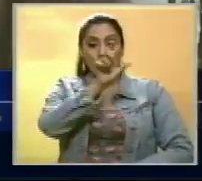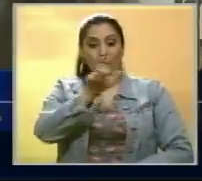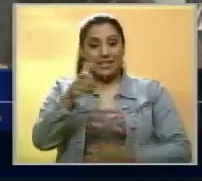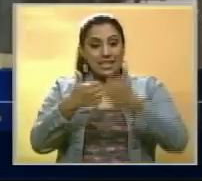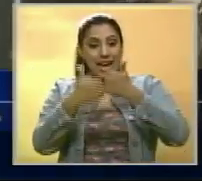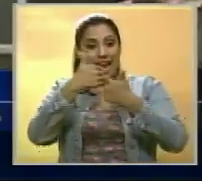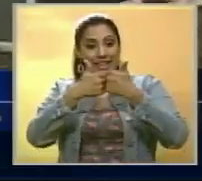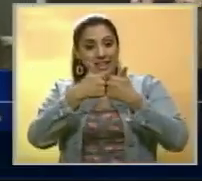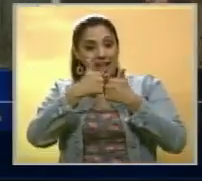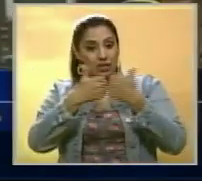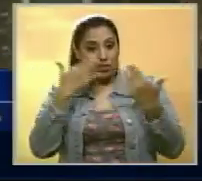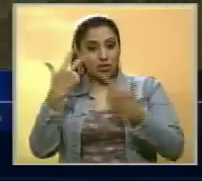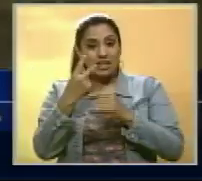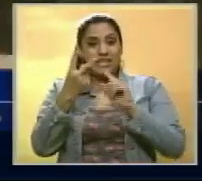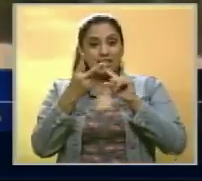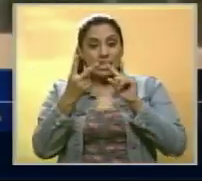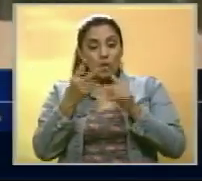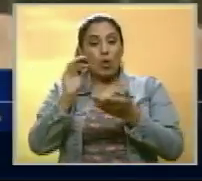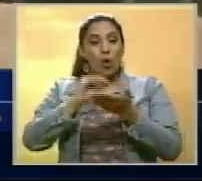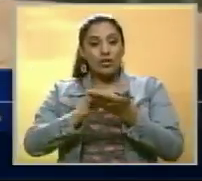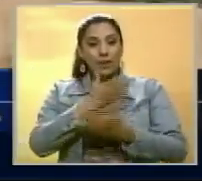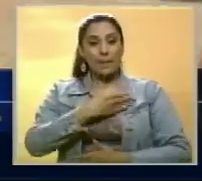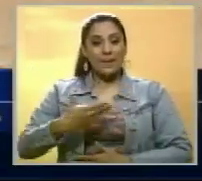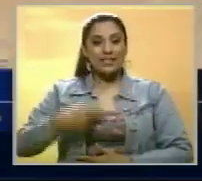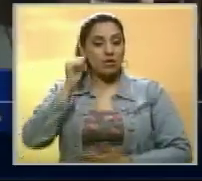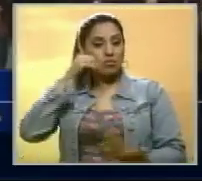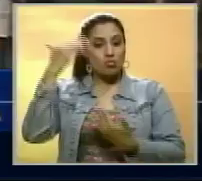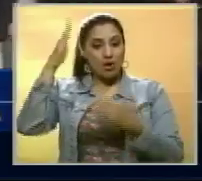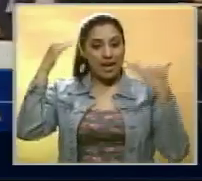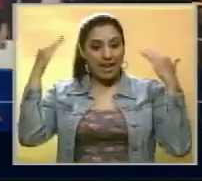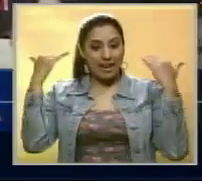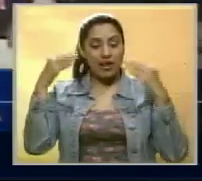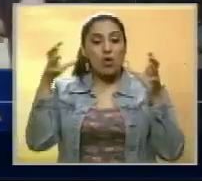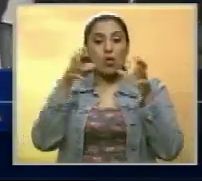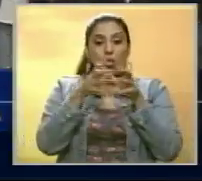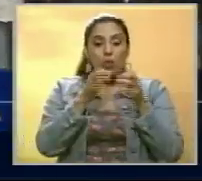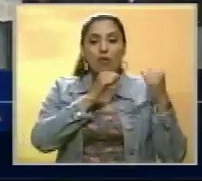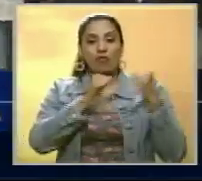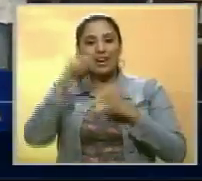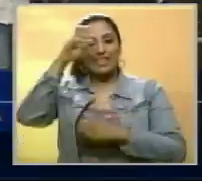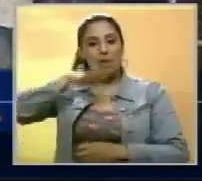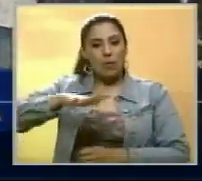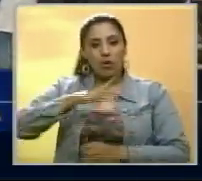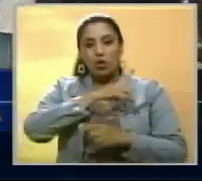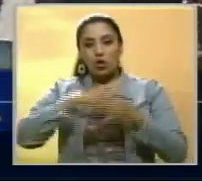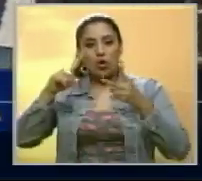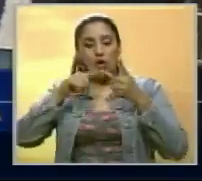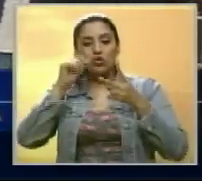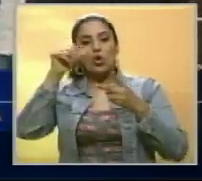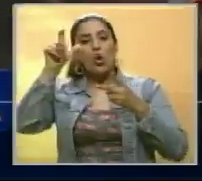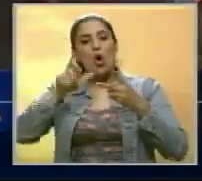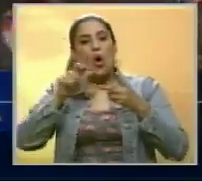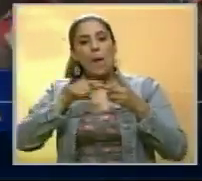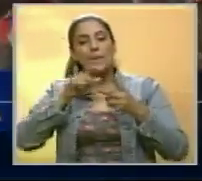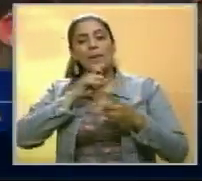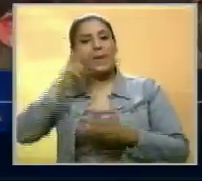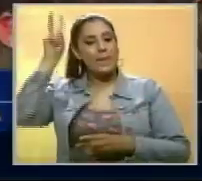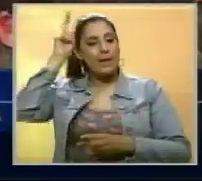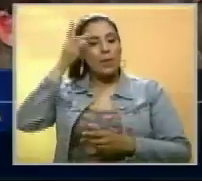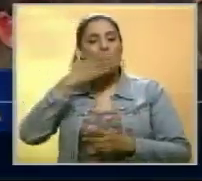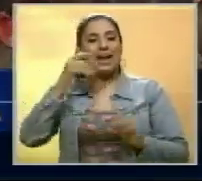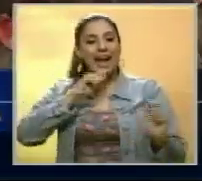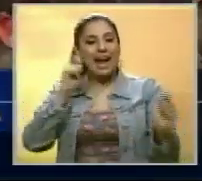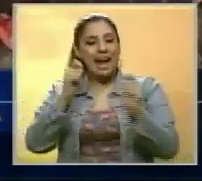que se enfrentarán en esta segunda vuelta por el mandato presidencial son Keiko Fujimori del partido Fuerza Popular y Pedro Pablo Kuczynski de Peruanos por el